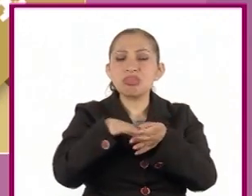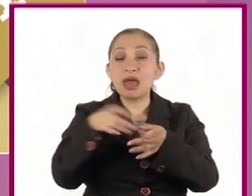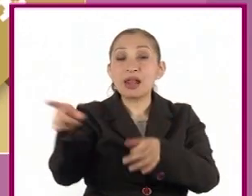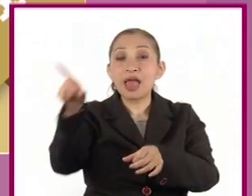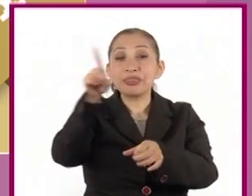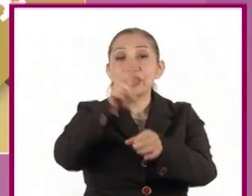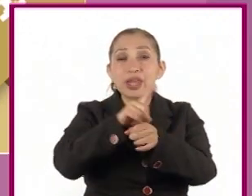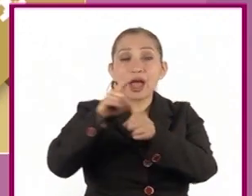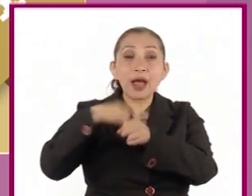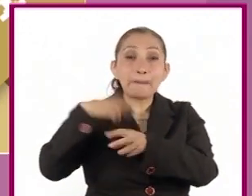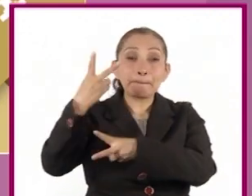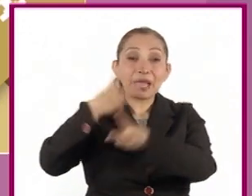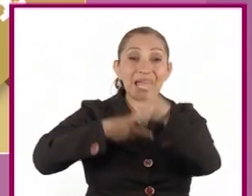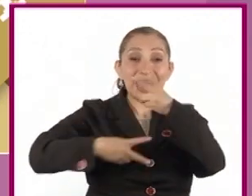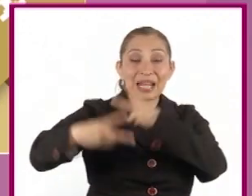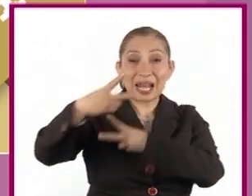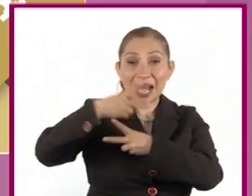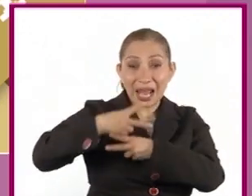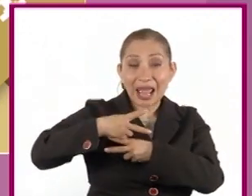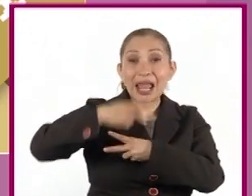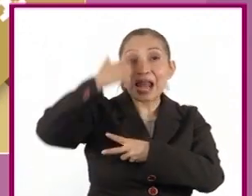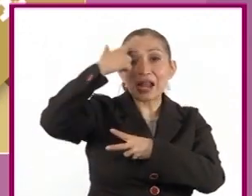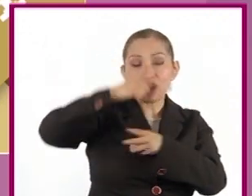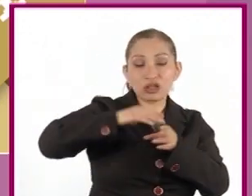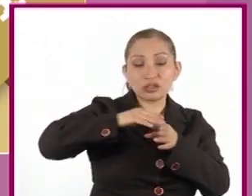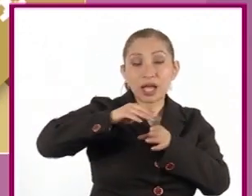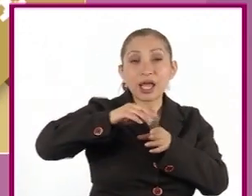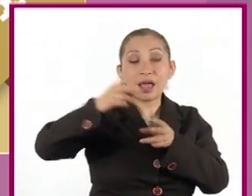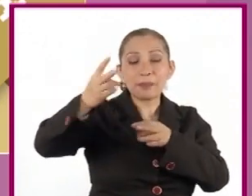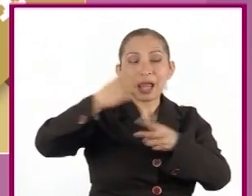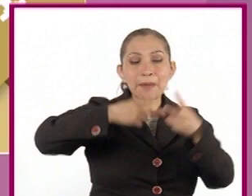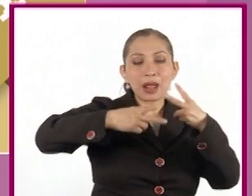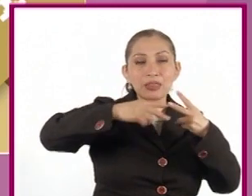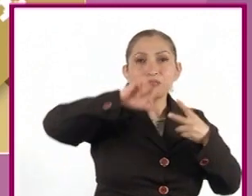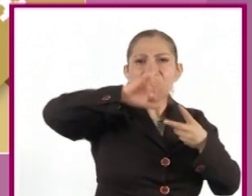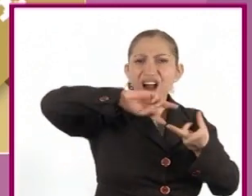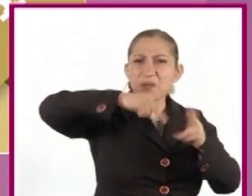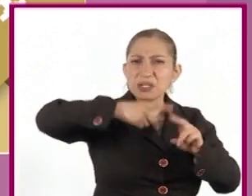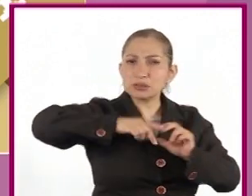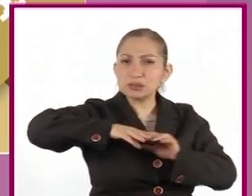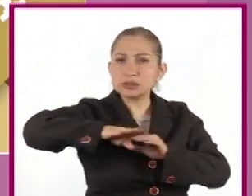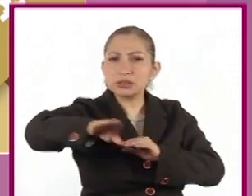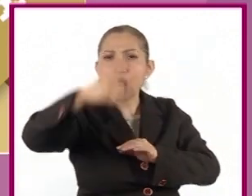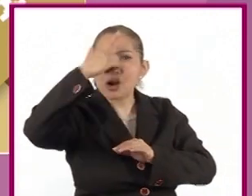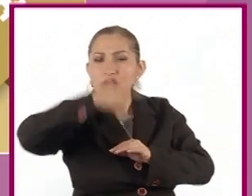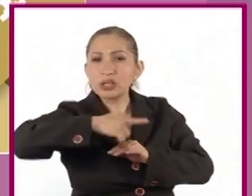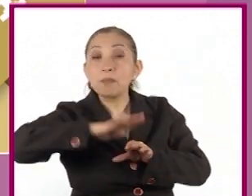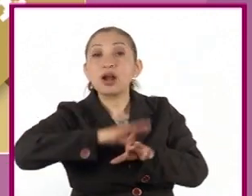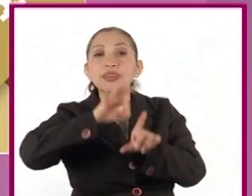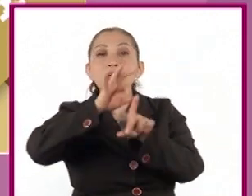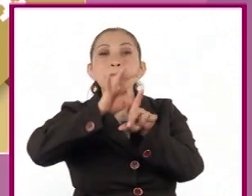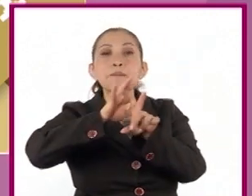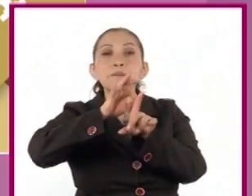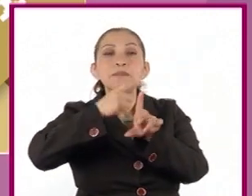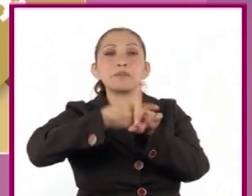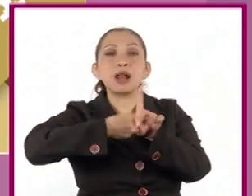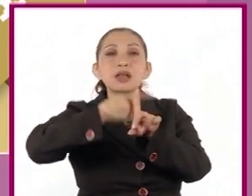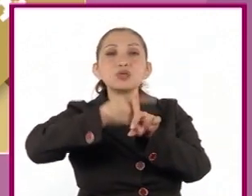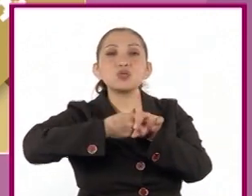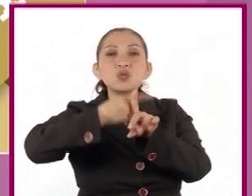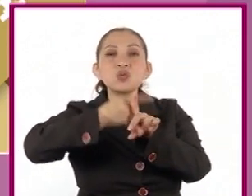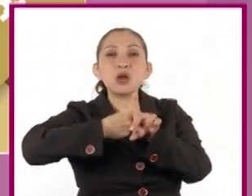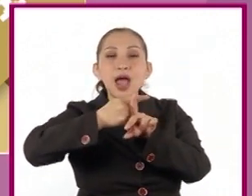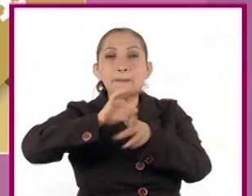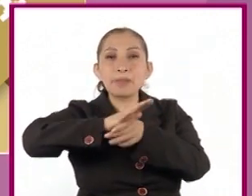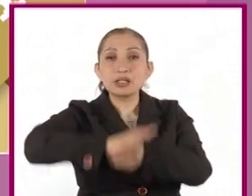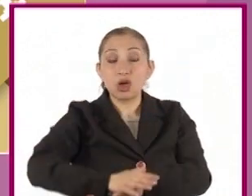día se desplazan en una dirección y en la noche en sentido contrario, debido a cambios de temperatura y presión. En